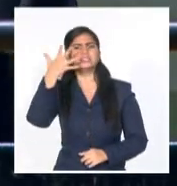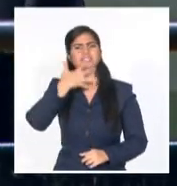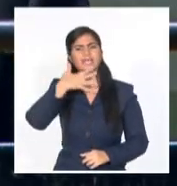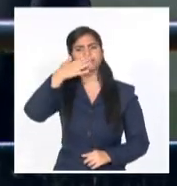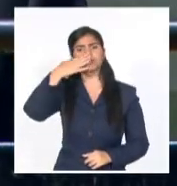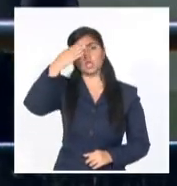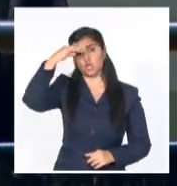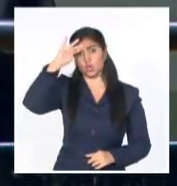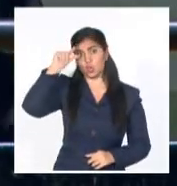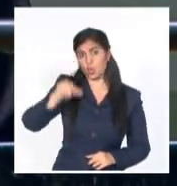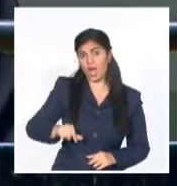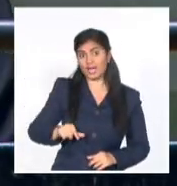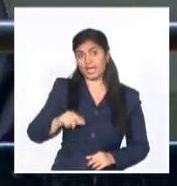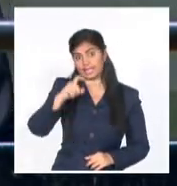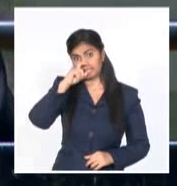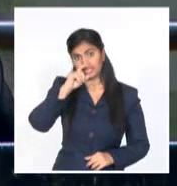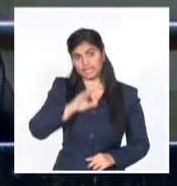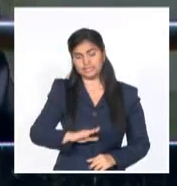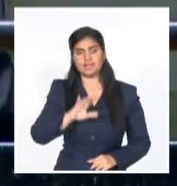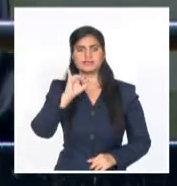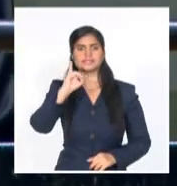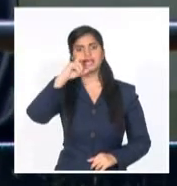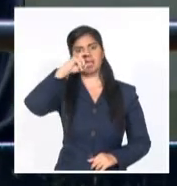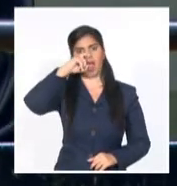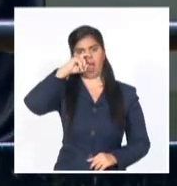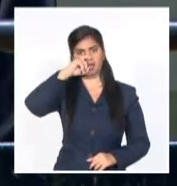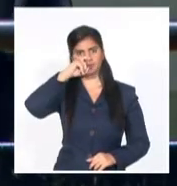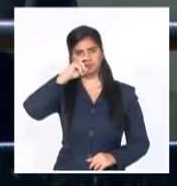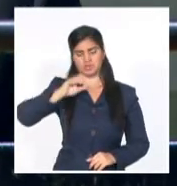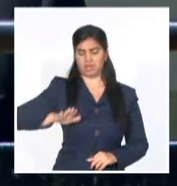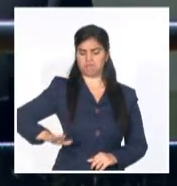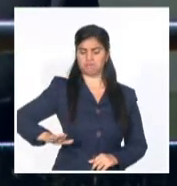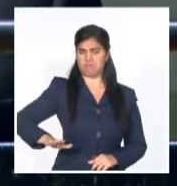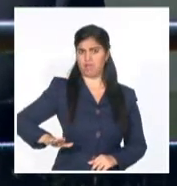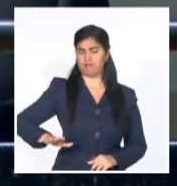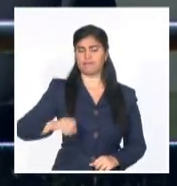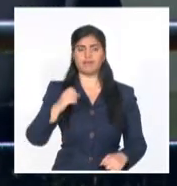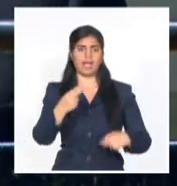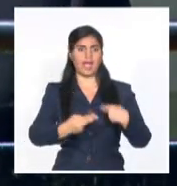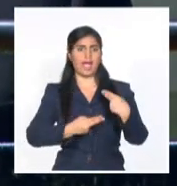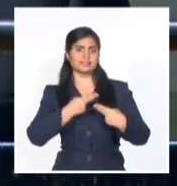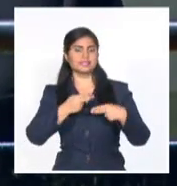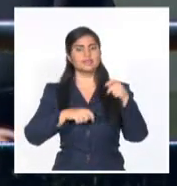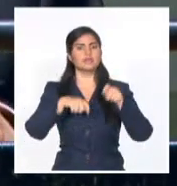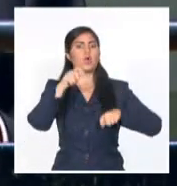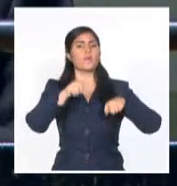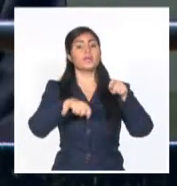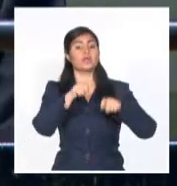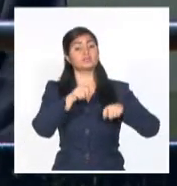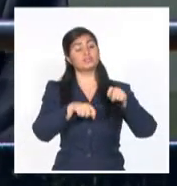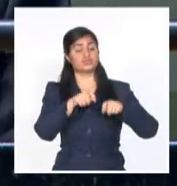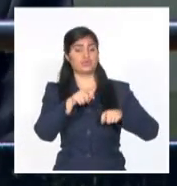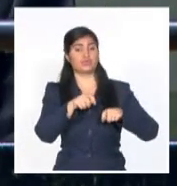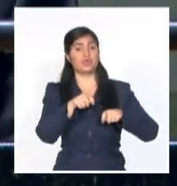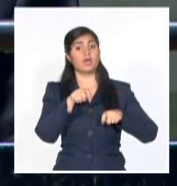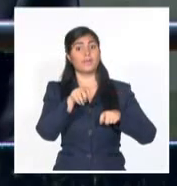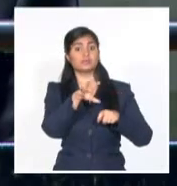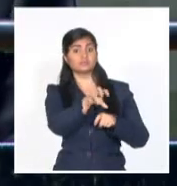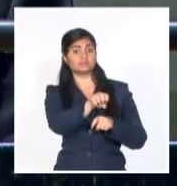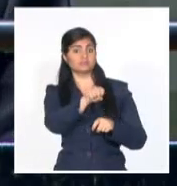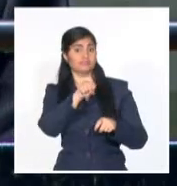apenas 6 años, a quien se realizó una intervención quirúrgica para